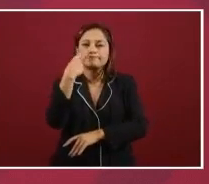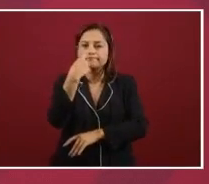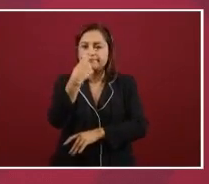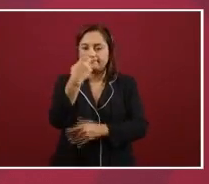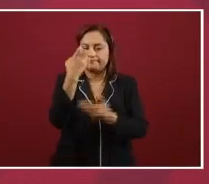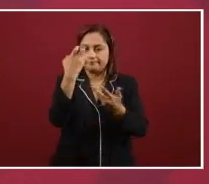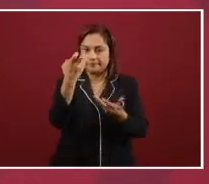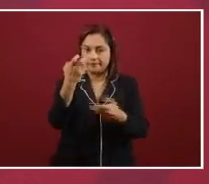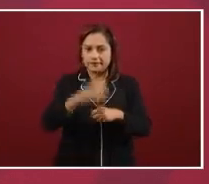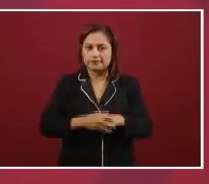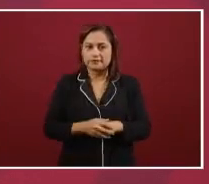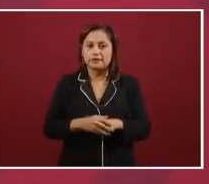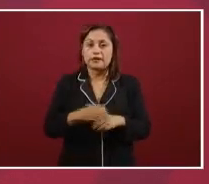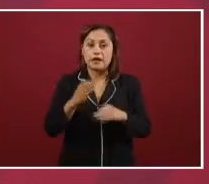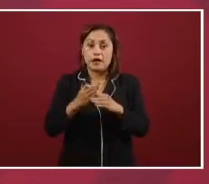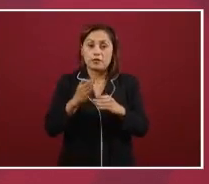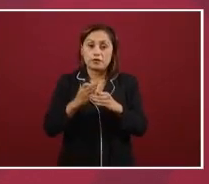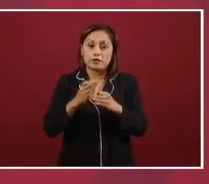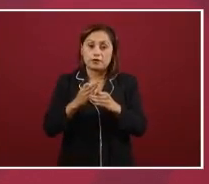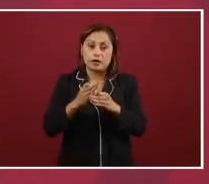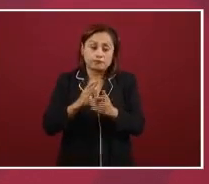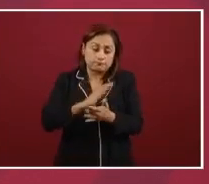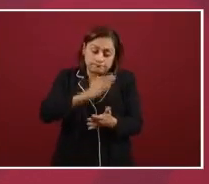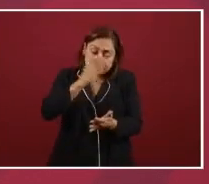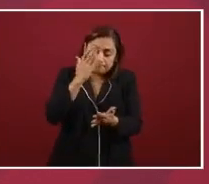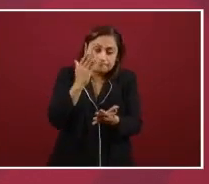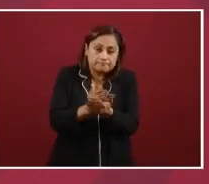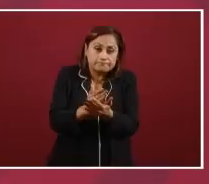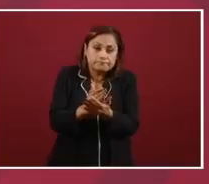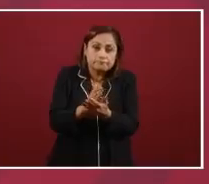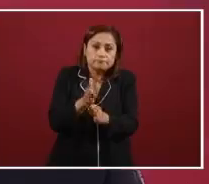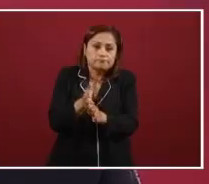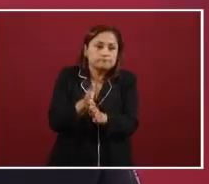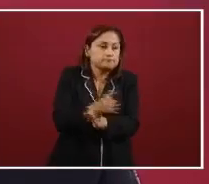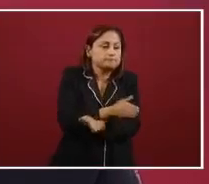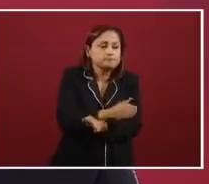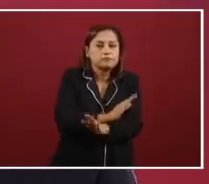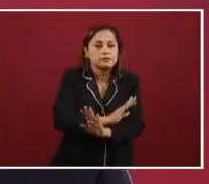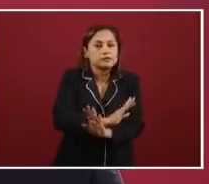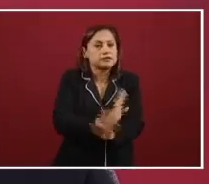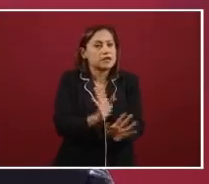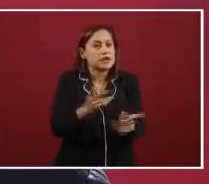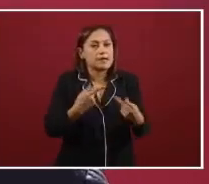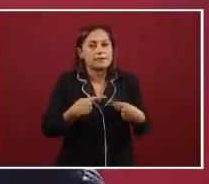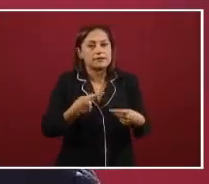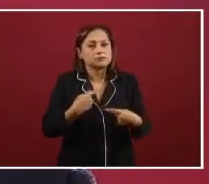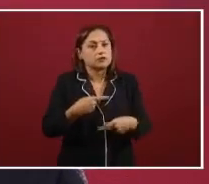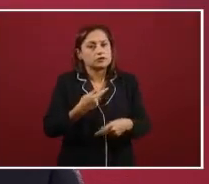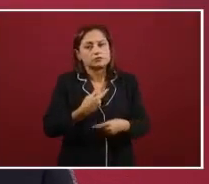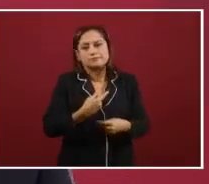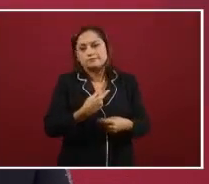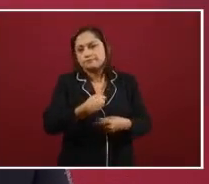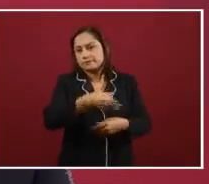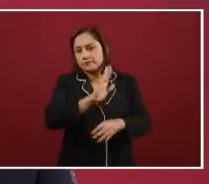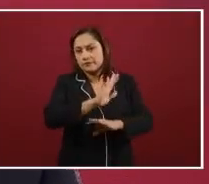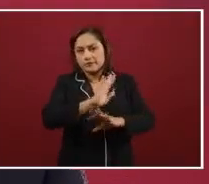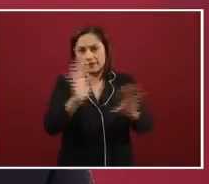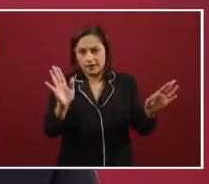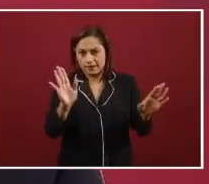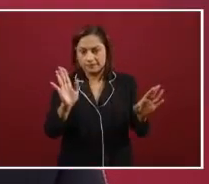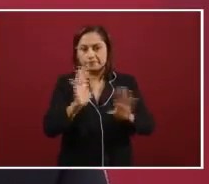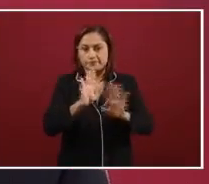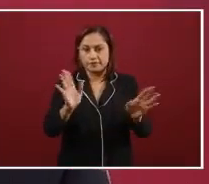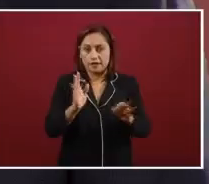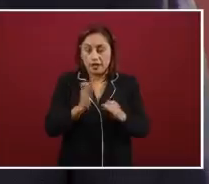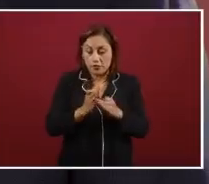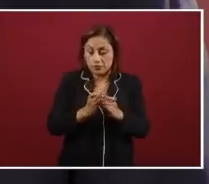aplica para los que se fueron, no para nosotros. Por eso quiero que se quite el fuero al